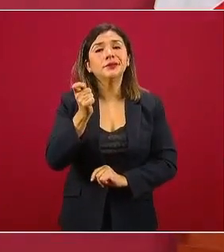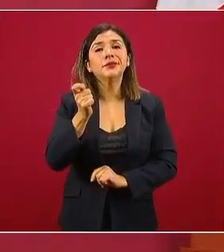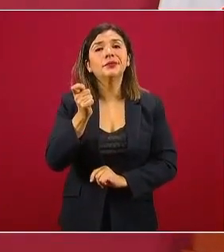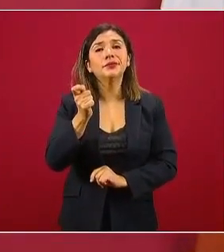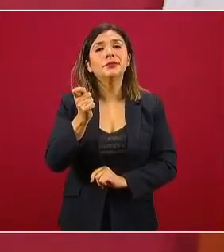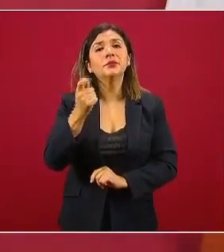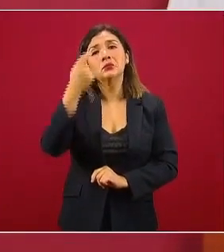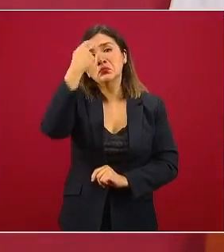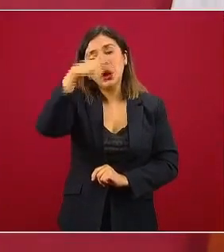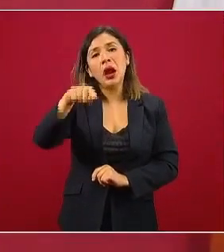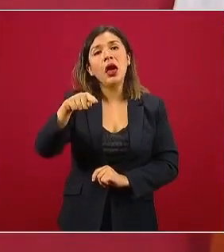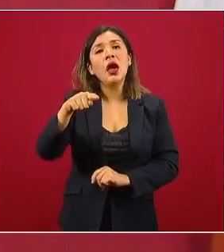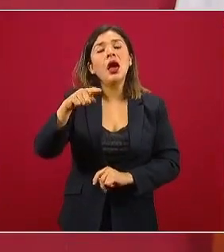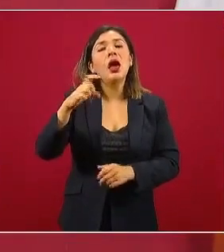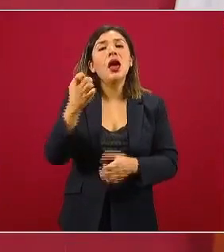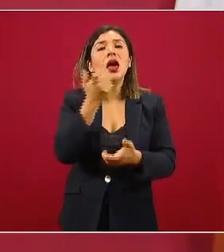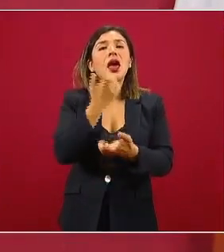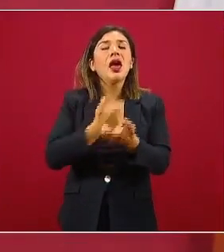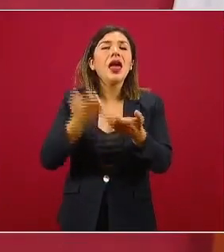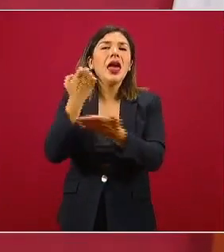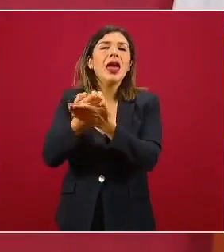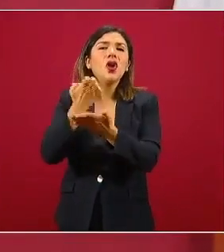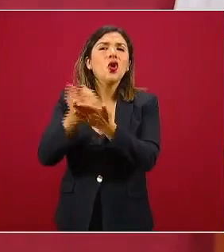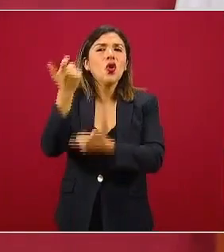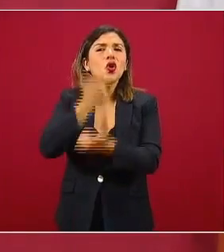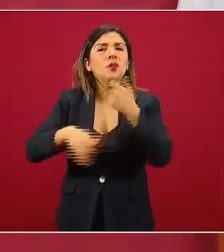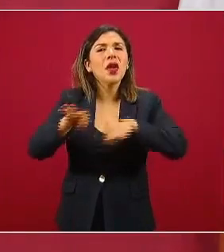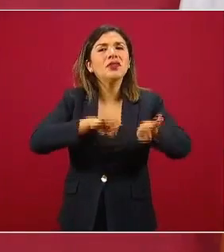ha recibido la economía informal.